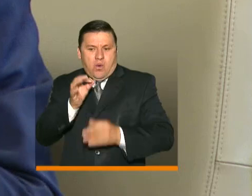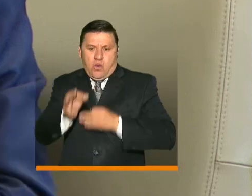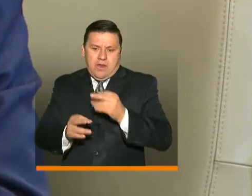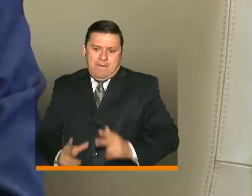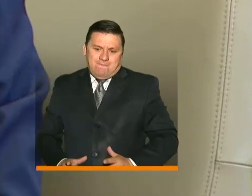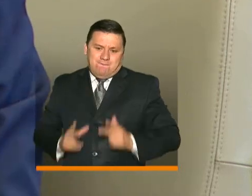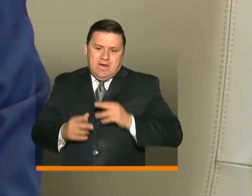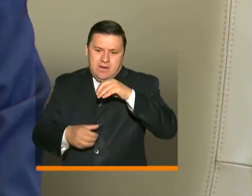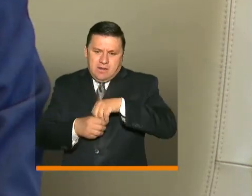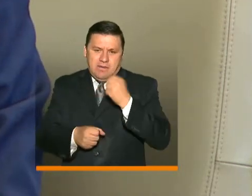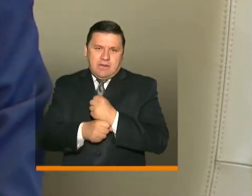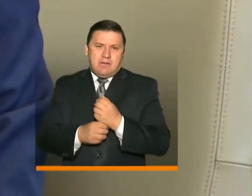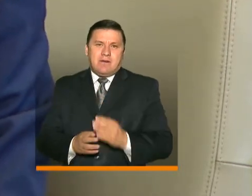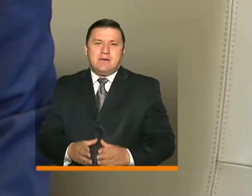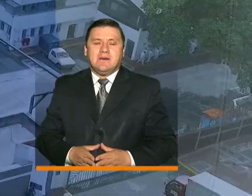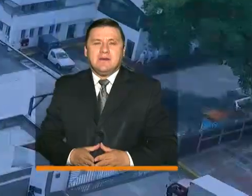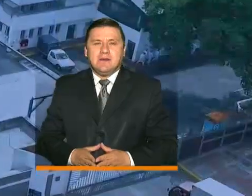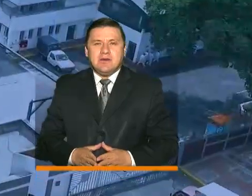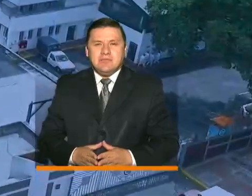de la vida de los colombianos.